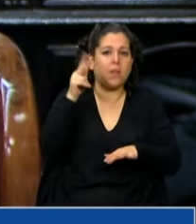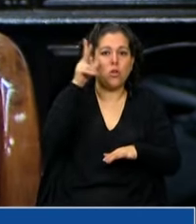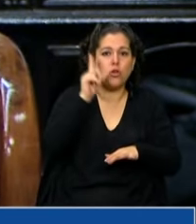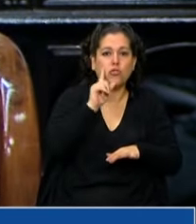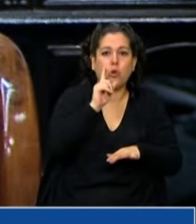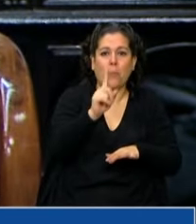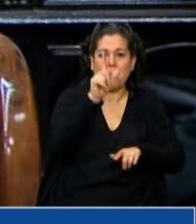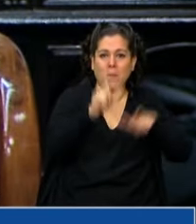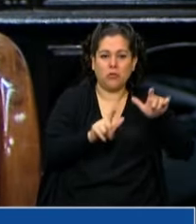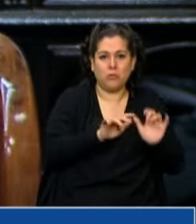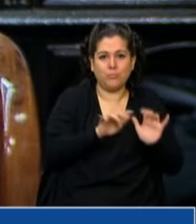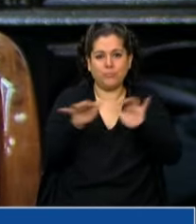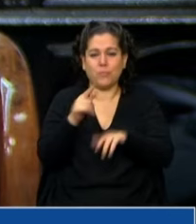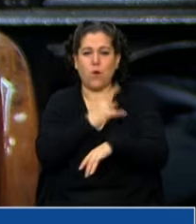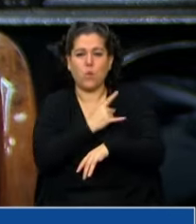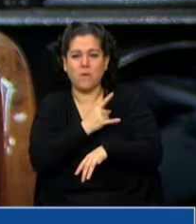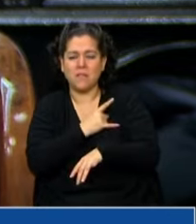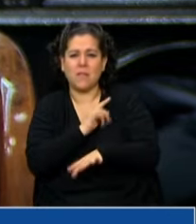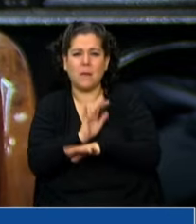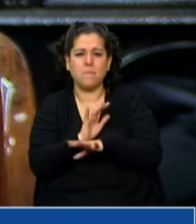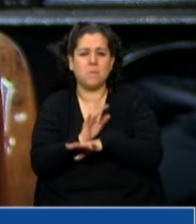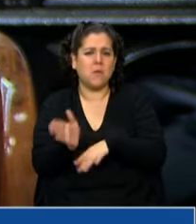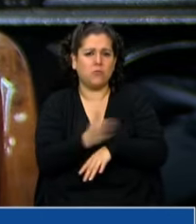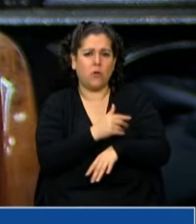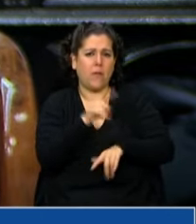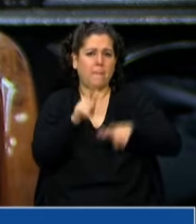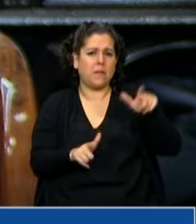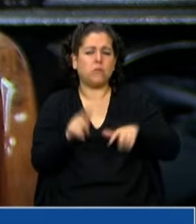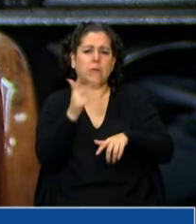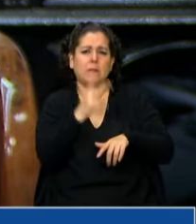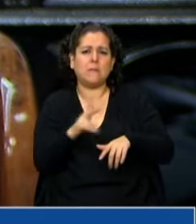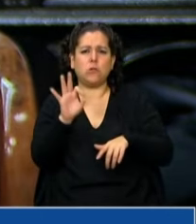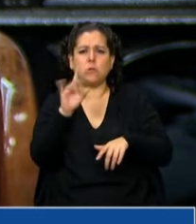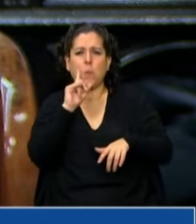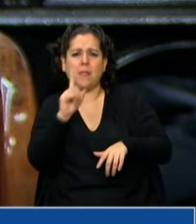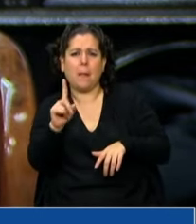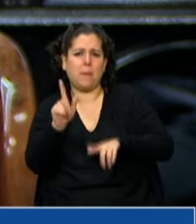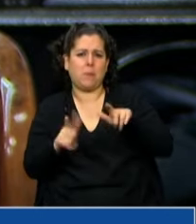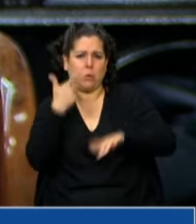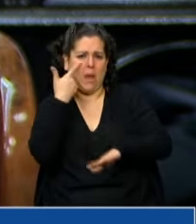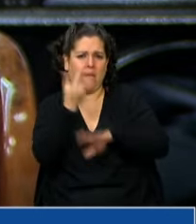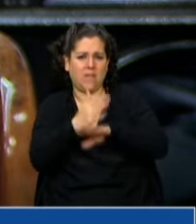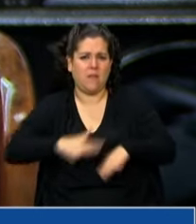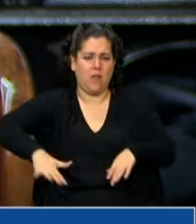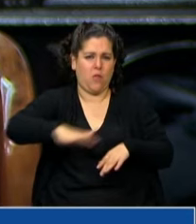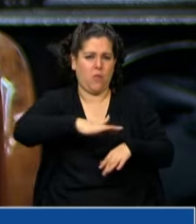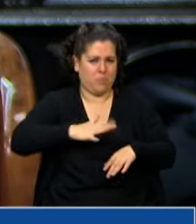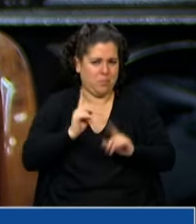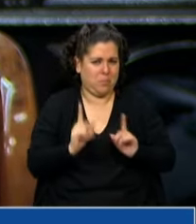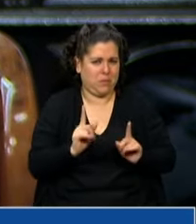por universidad, está lejos de la media deseable de 350.000 habitantes.